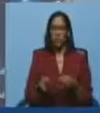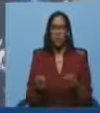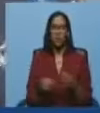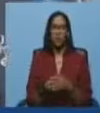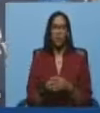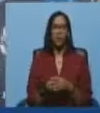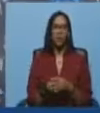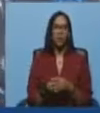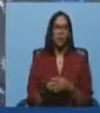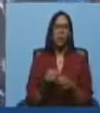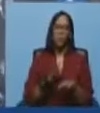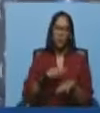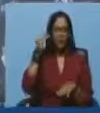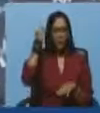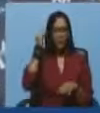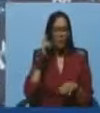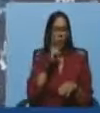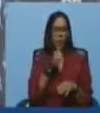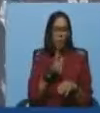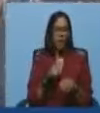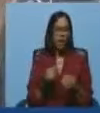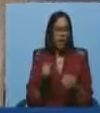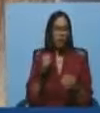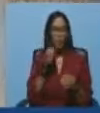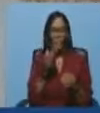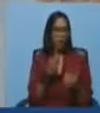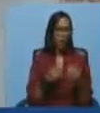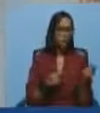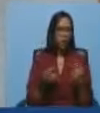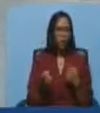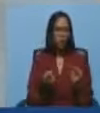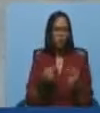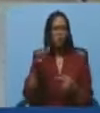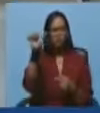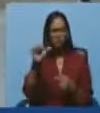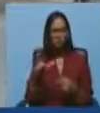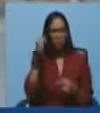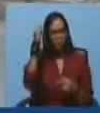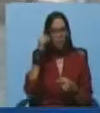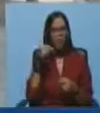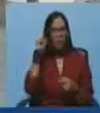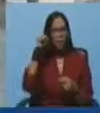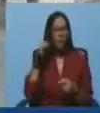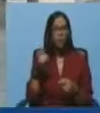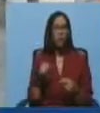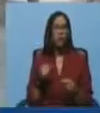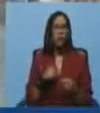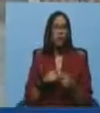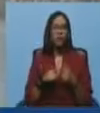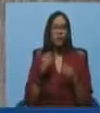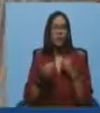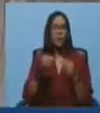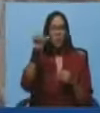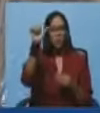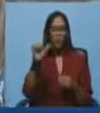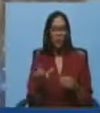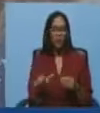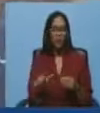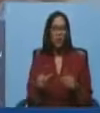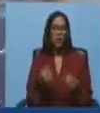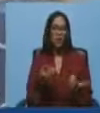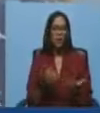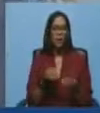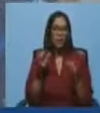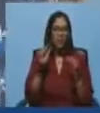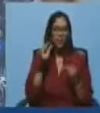Claro. ¿Por qué crees que los malos son tal cosa y los buenos tal cosa? ¿Qué piensas tú de esta película? Entonces hacíamos como un análisis de lo que para ese